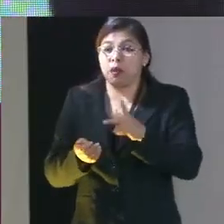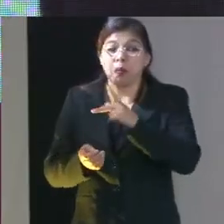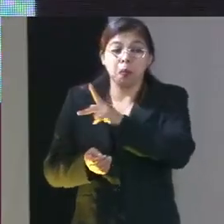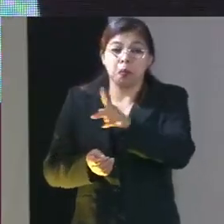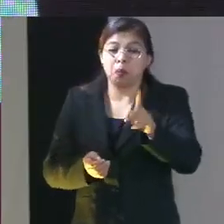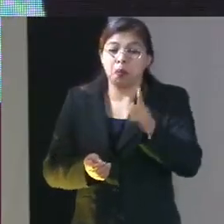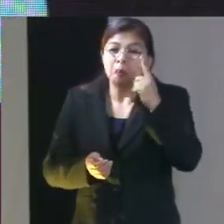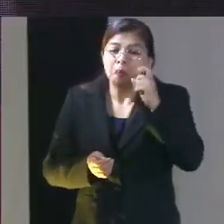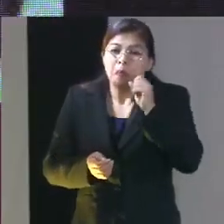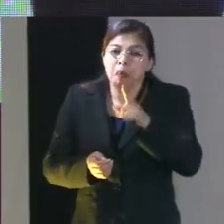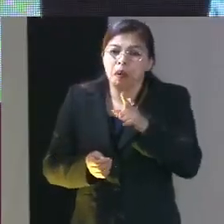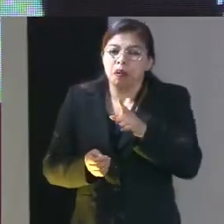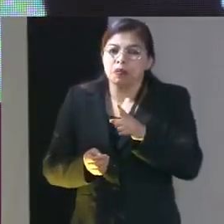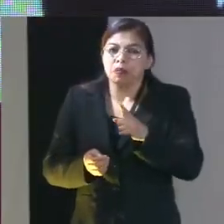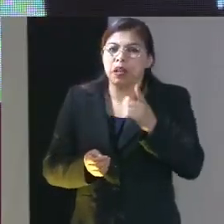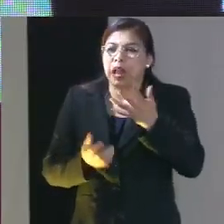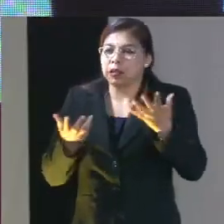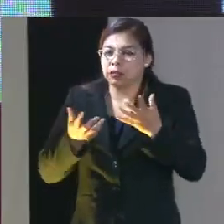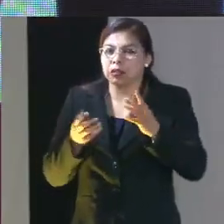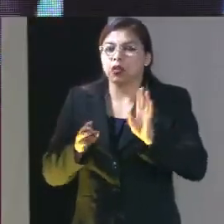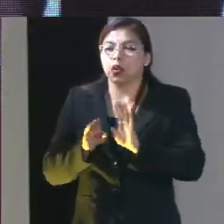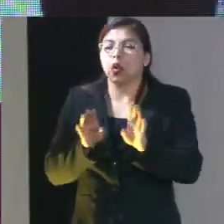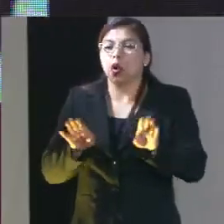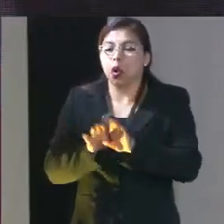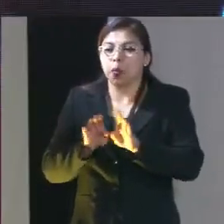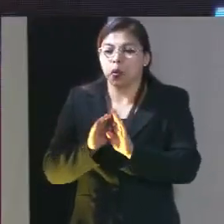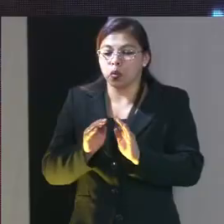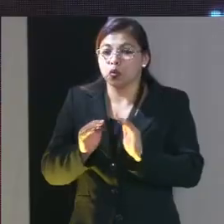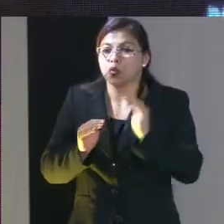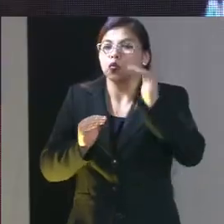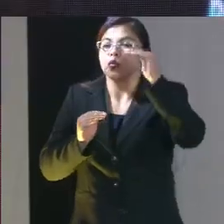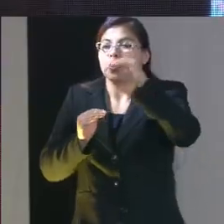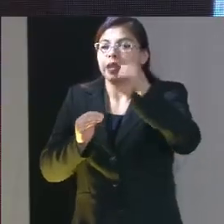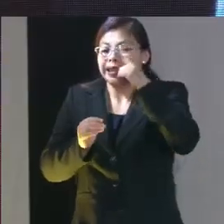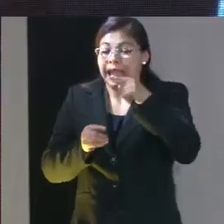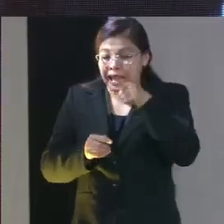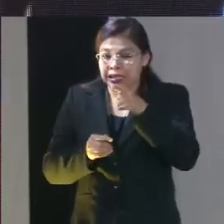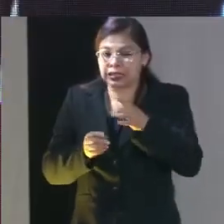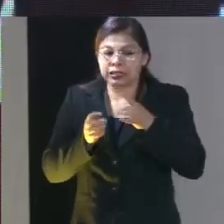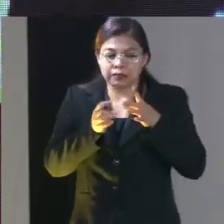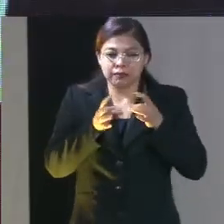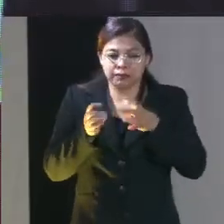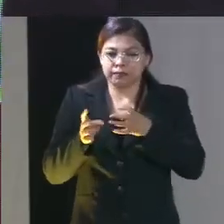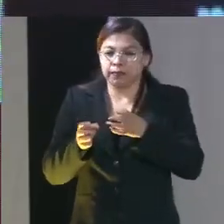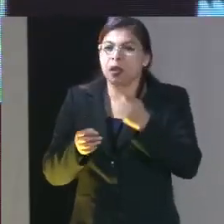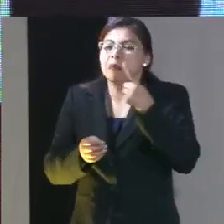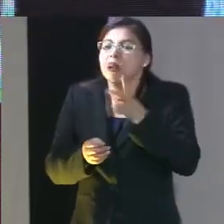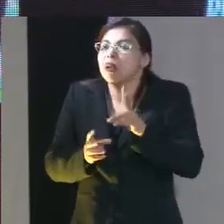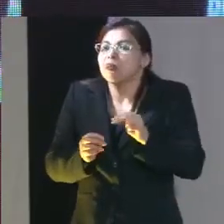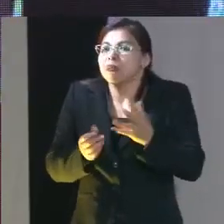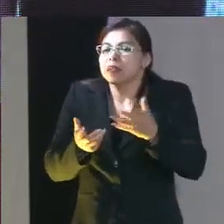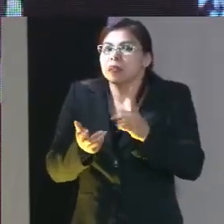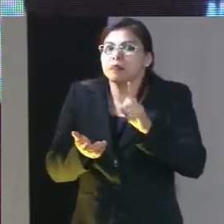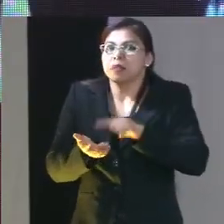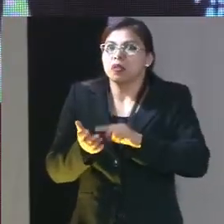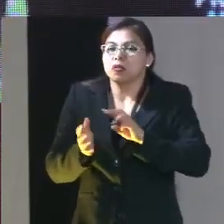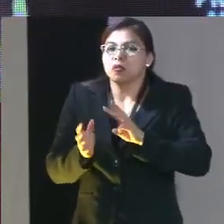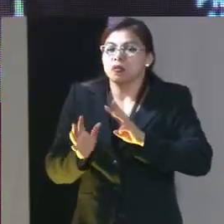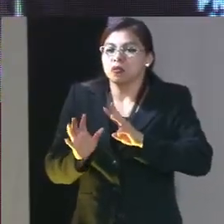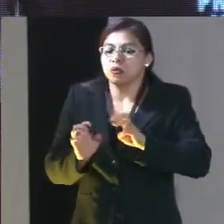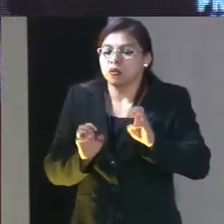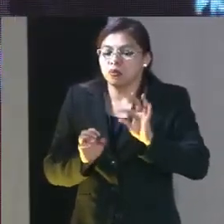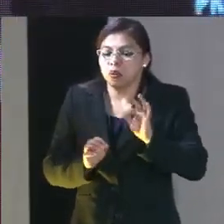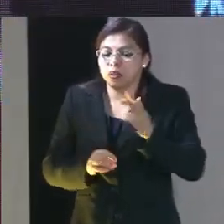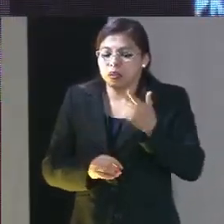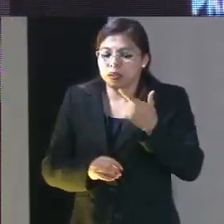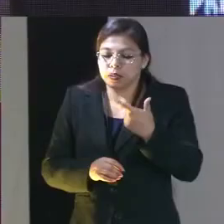La estrategia era hacerlos subir y ahí batirlos, como se intentó hacer en 1847, no salió